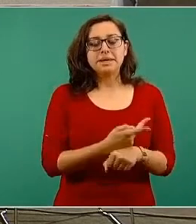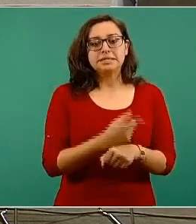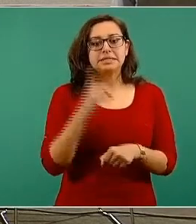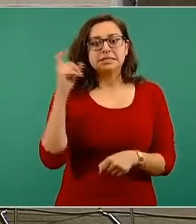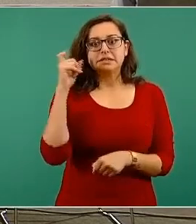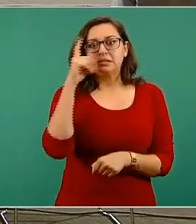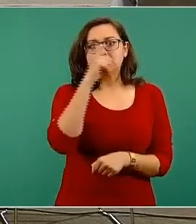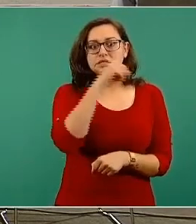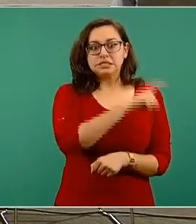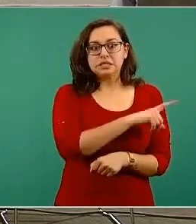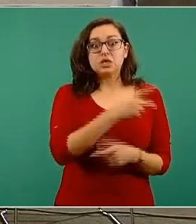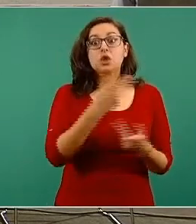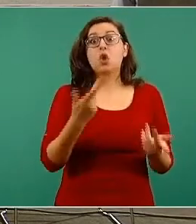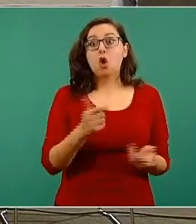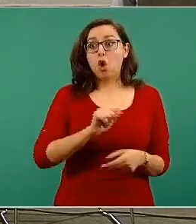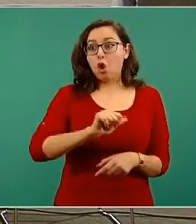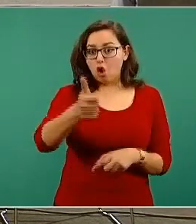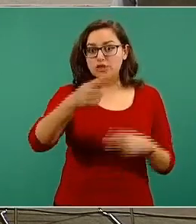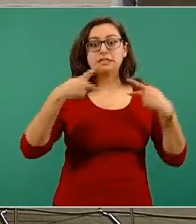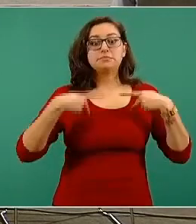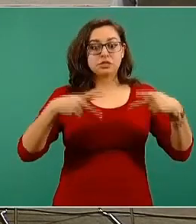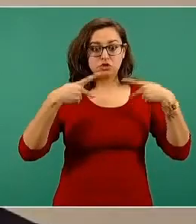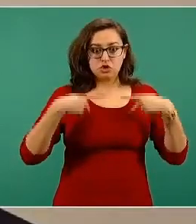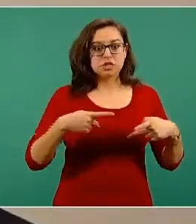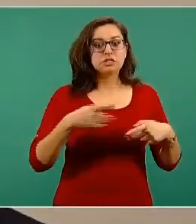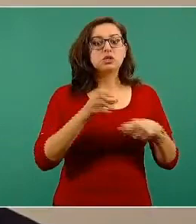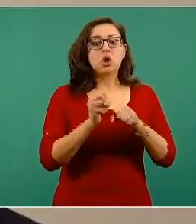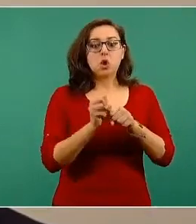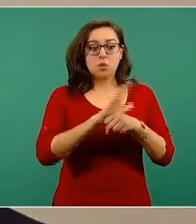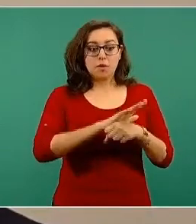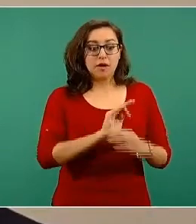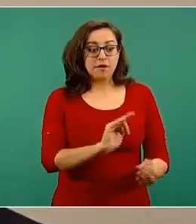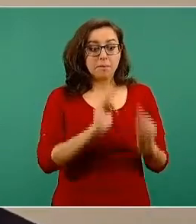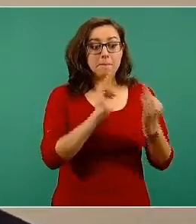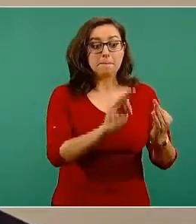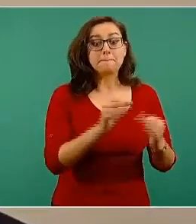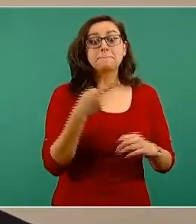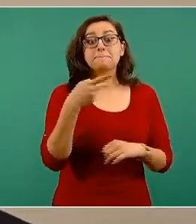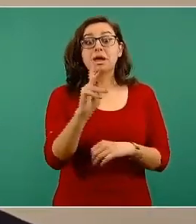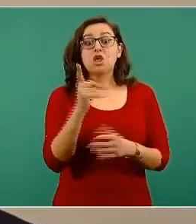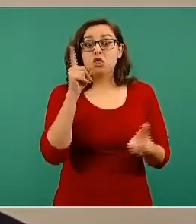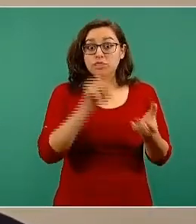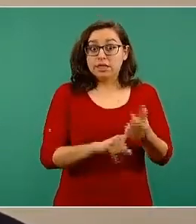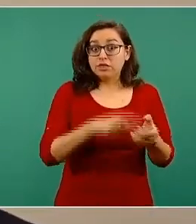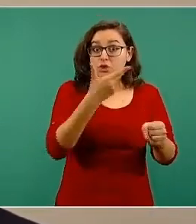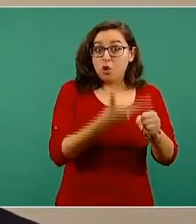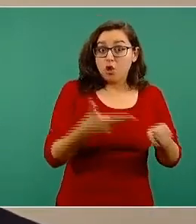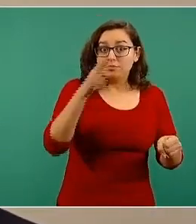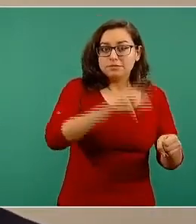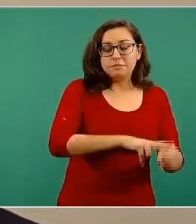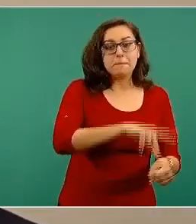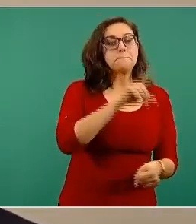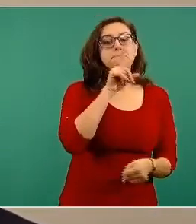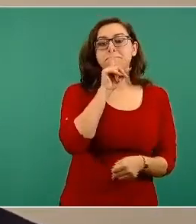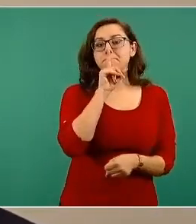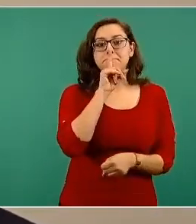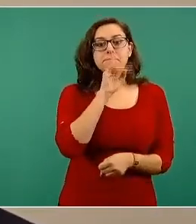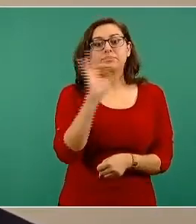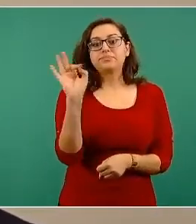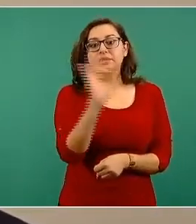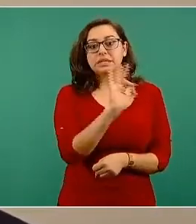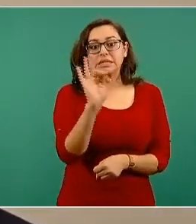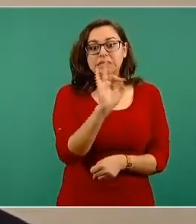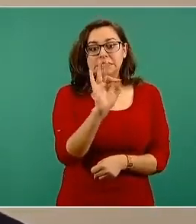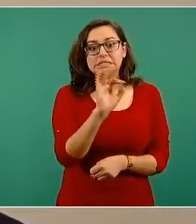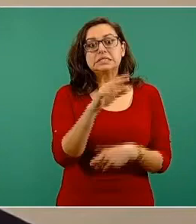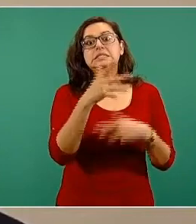identificar al personal de primera línea también, pero que no necesariamente estaba en estas unidades, sino que pertenecían a unidades